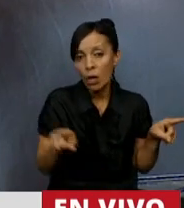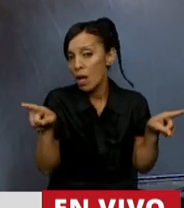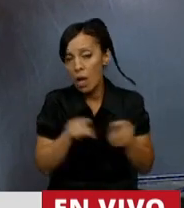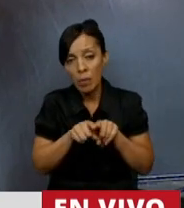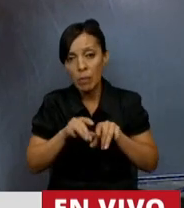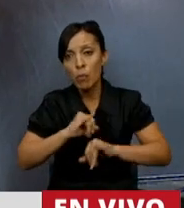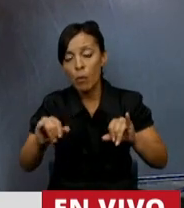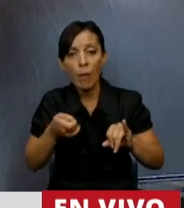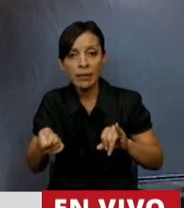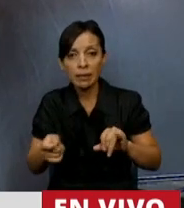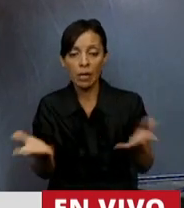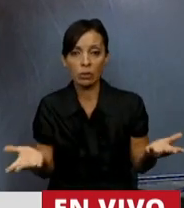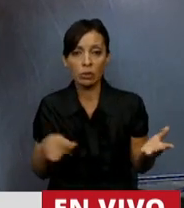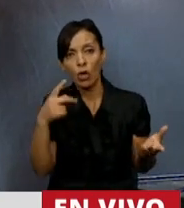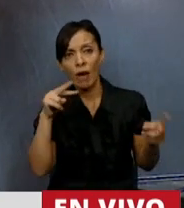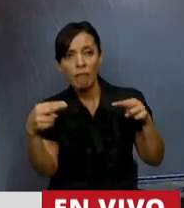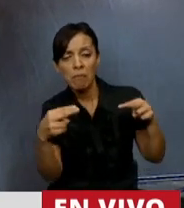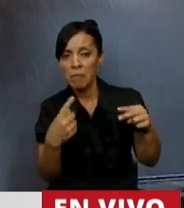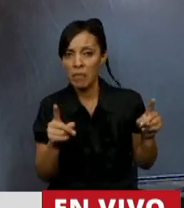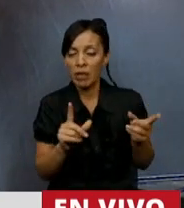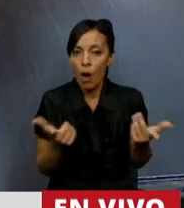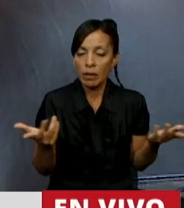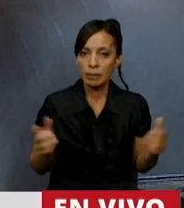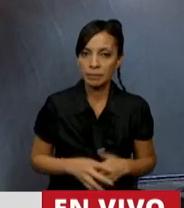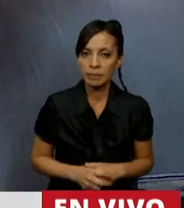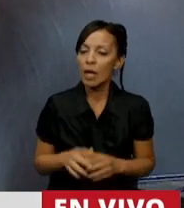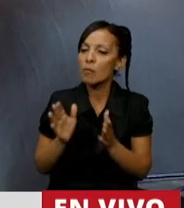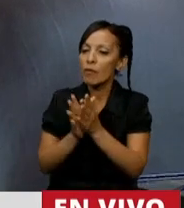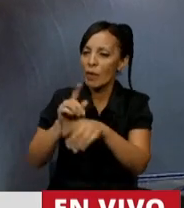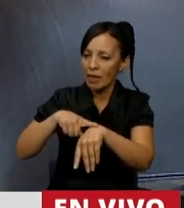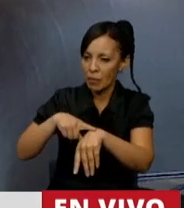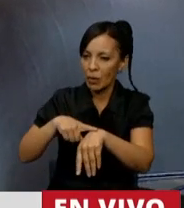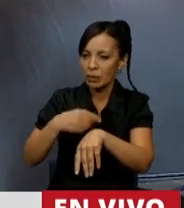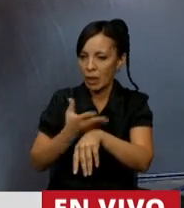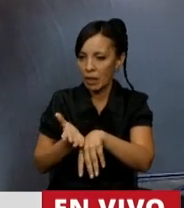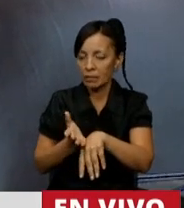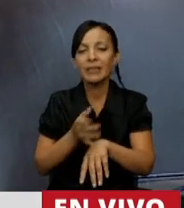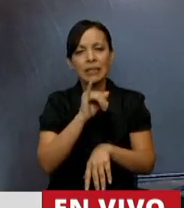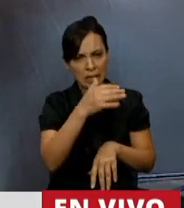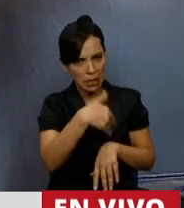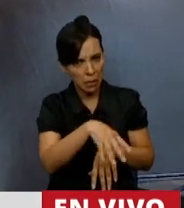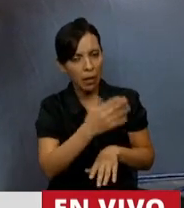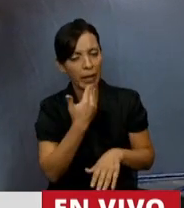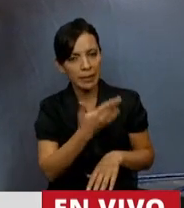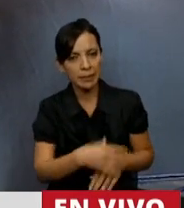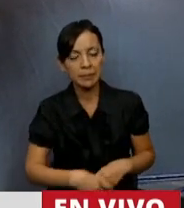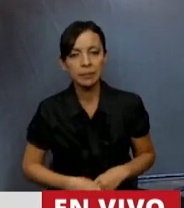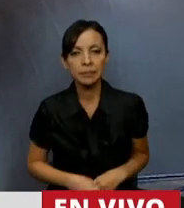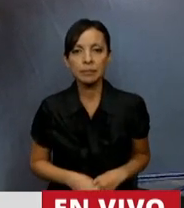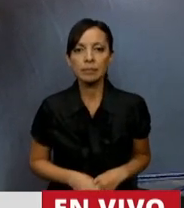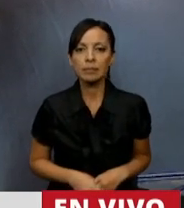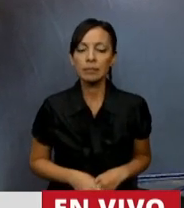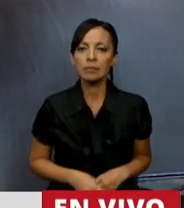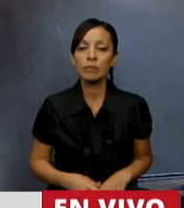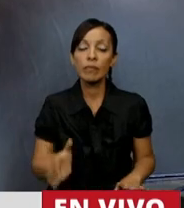hay otra forma de verlo. Es así de claro. Vaya redondeando, diputado. Voy a redondear. Que se pasó en el tiempo. Gracias, presidente. Quiero